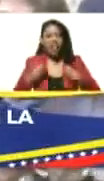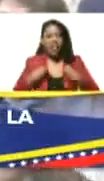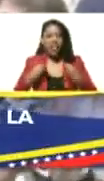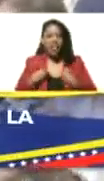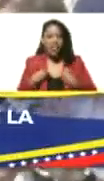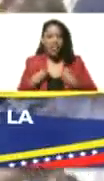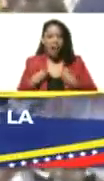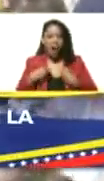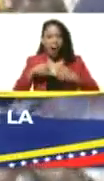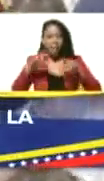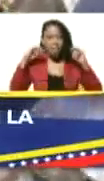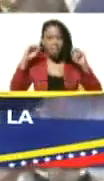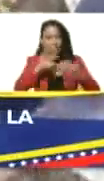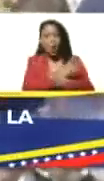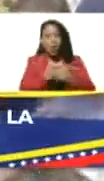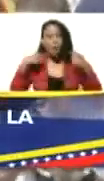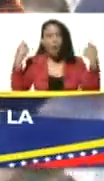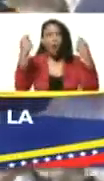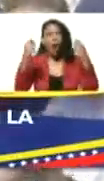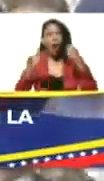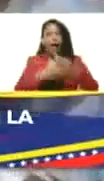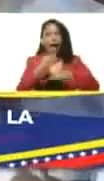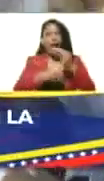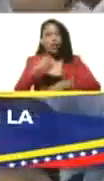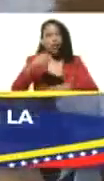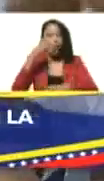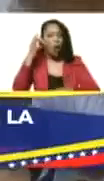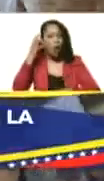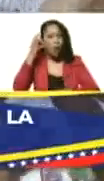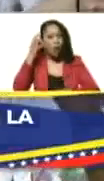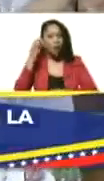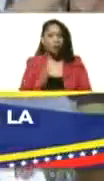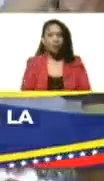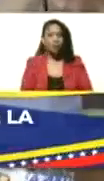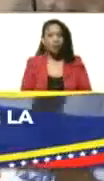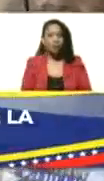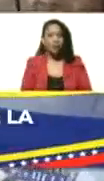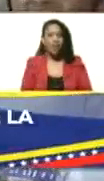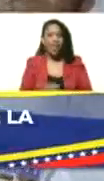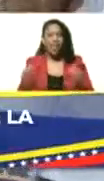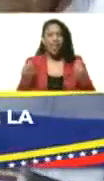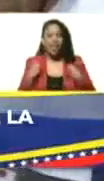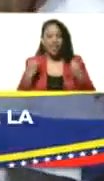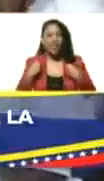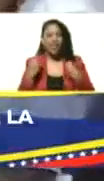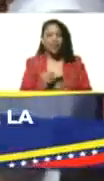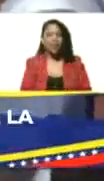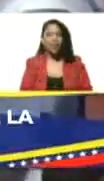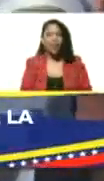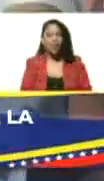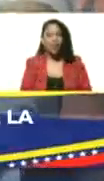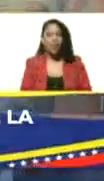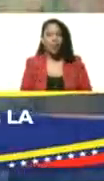poder popular constituido en mujer! ¡Que viva!